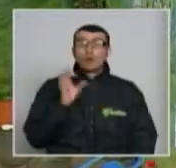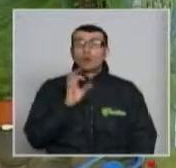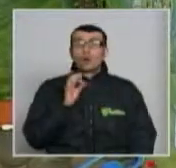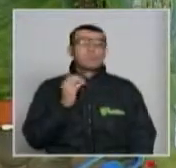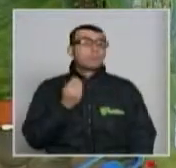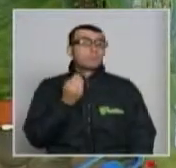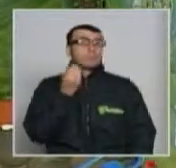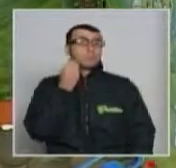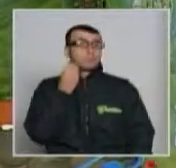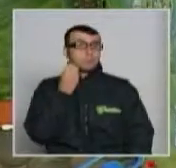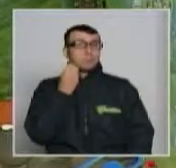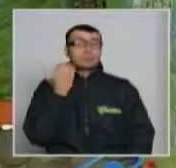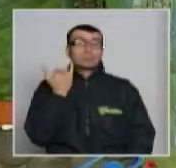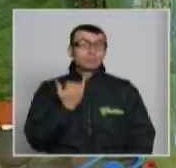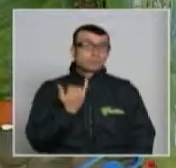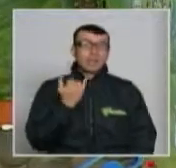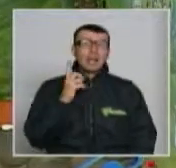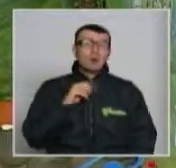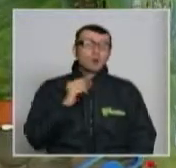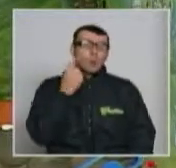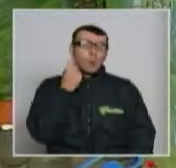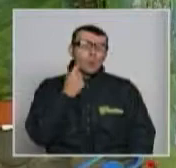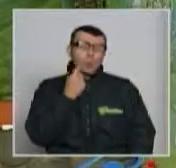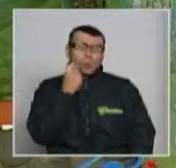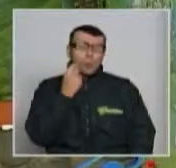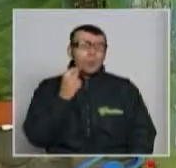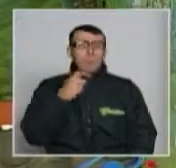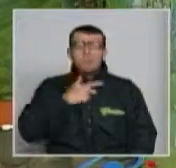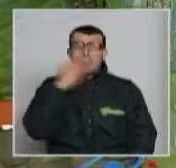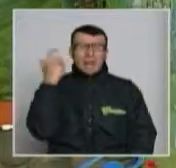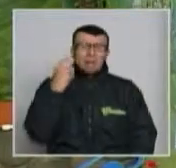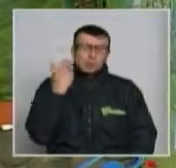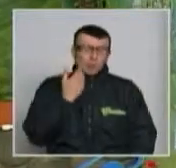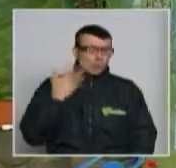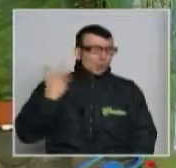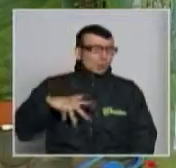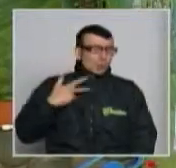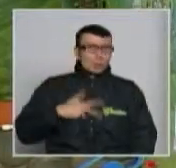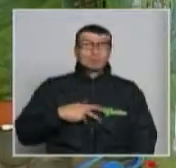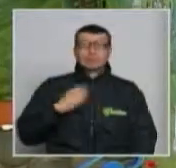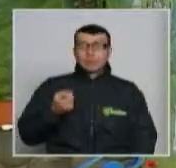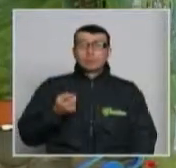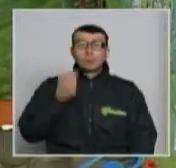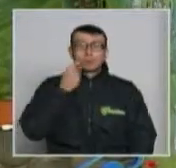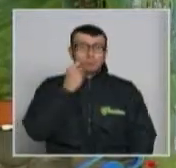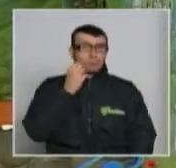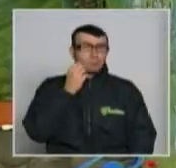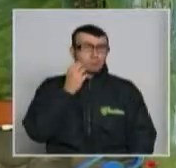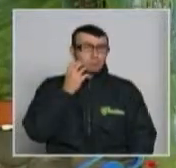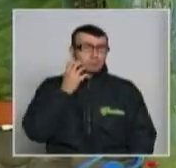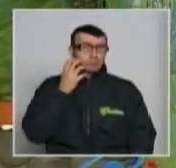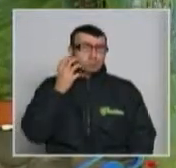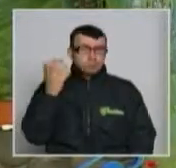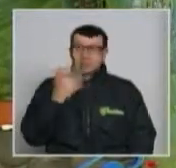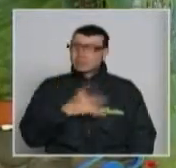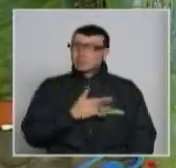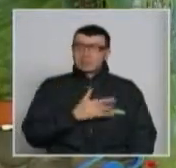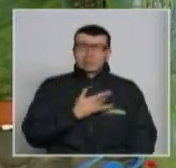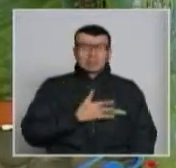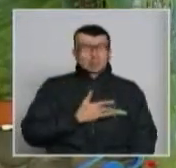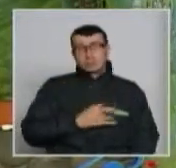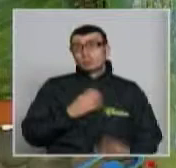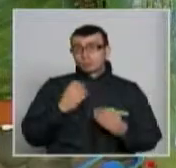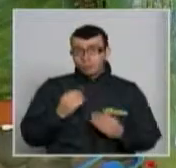la encía y en la lengua, que son procesos virales inflamatorios muy sintomáticos,